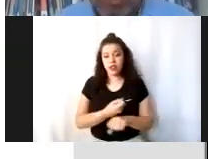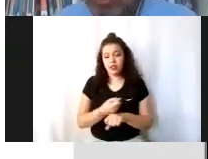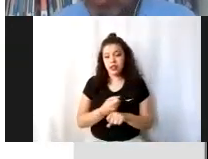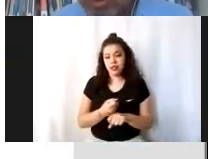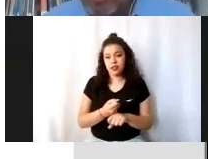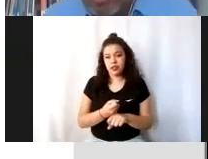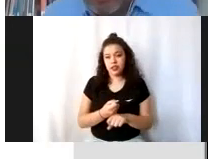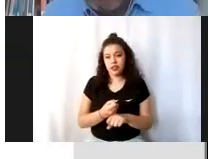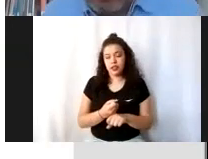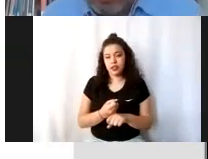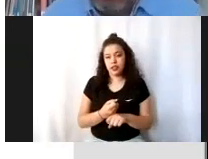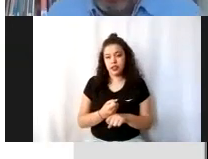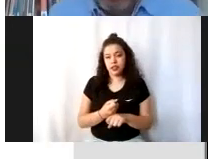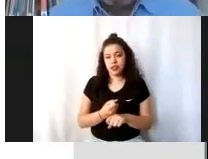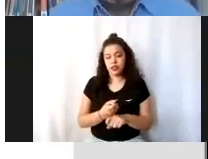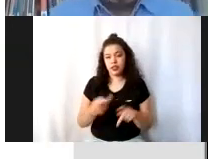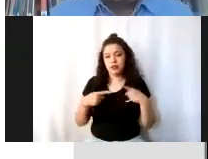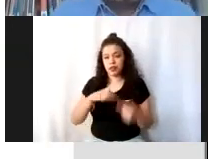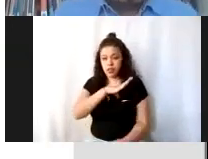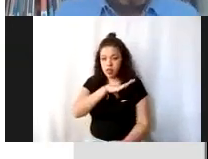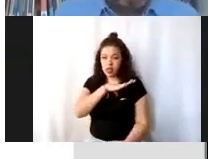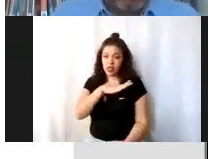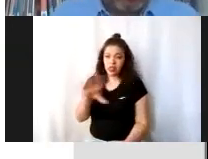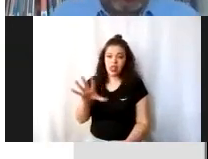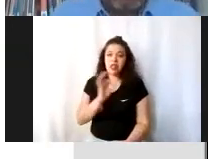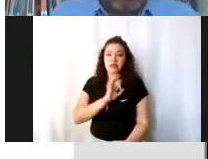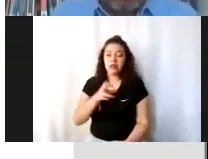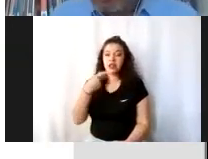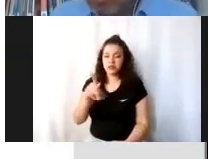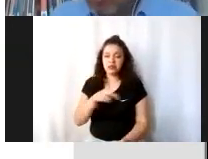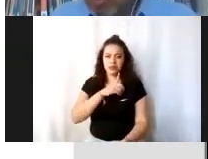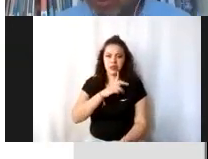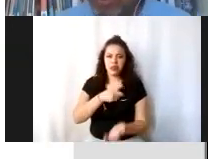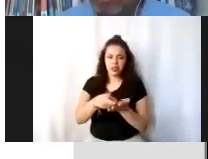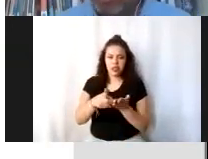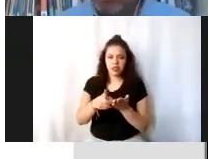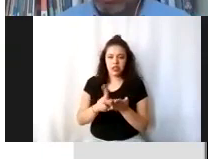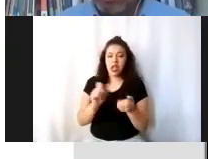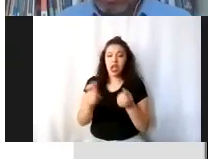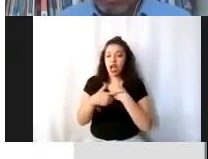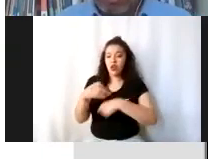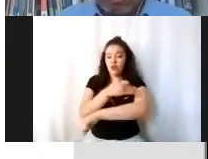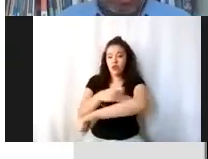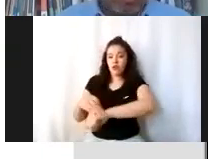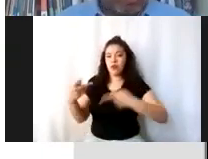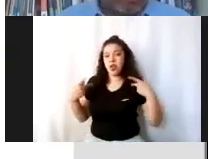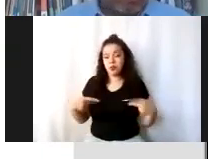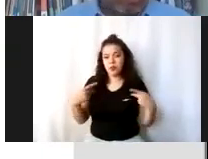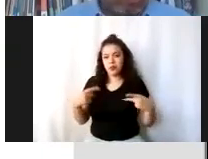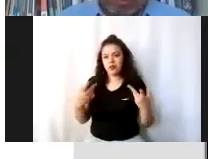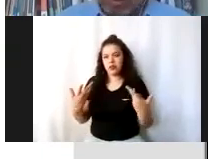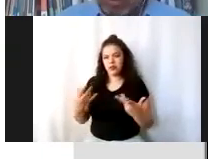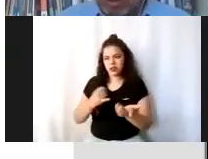persona está en posibilidad de negarse, ella puede tener el derecho a negarse. Si hay algún familiar de la persona que decida